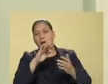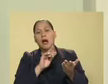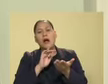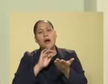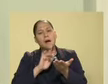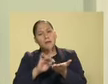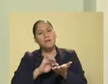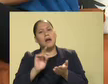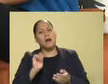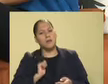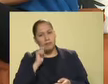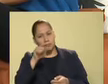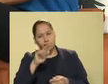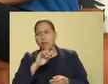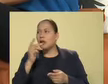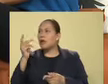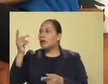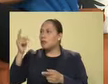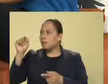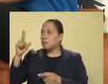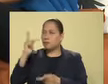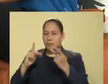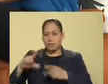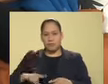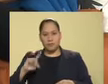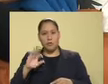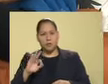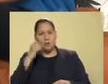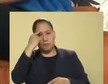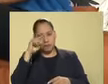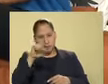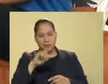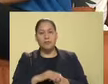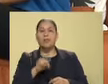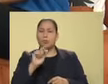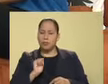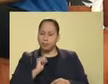préstamos y servicios, programas que el gobierno del DF tiene para ti. Úsalos, apóyate.